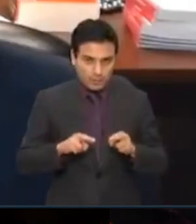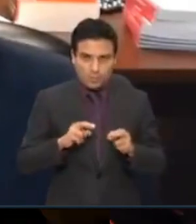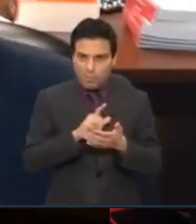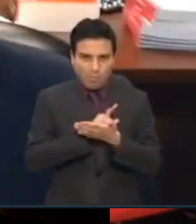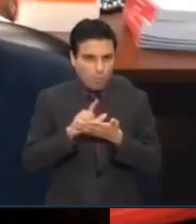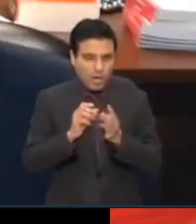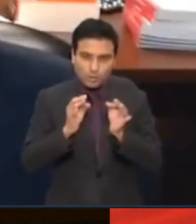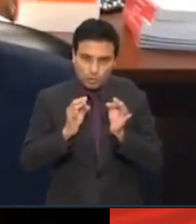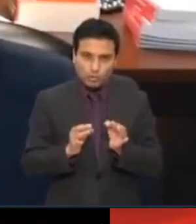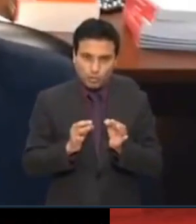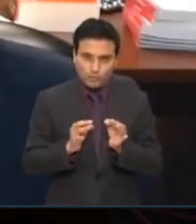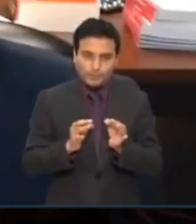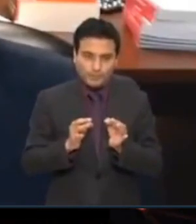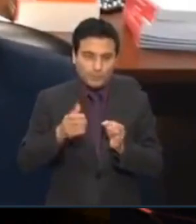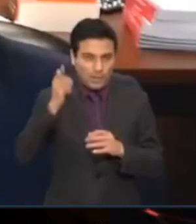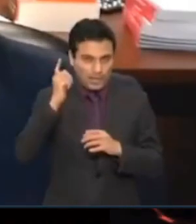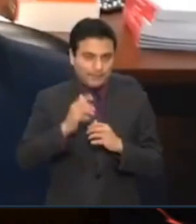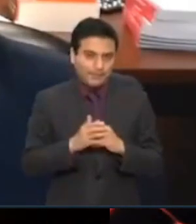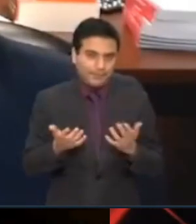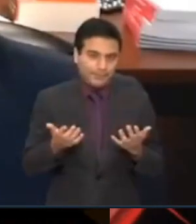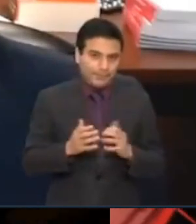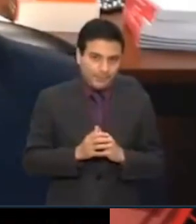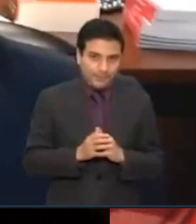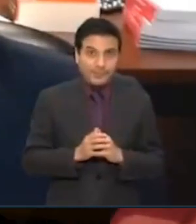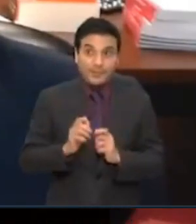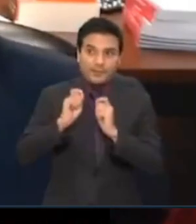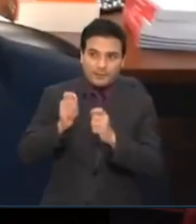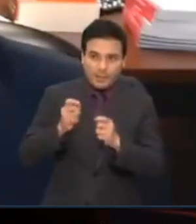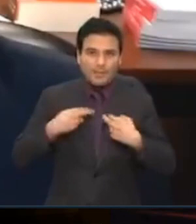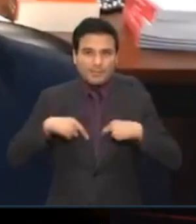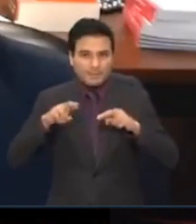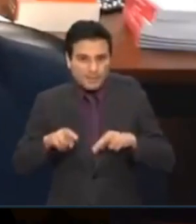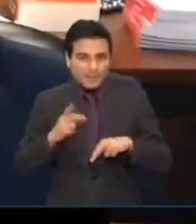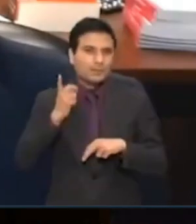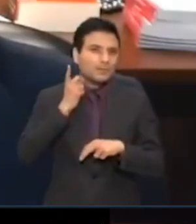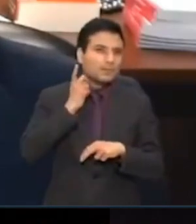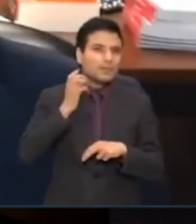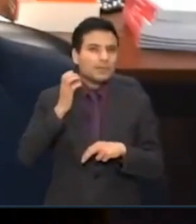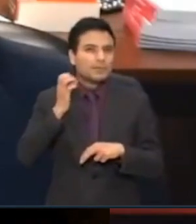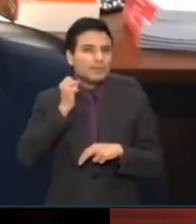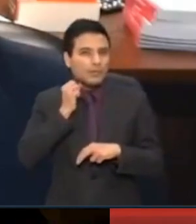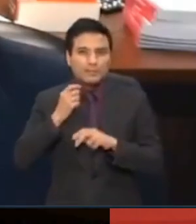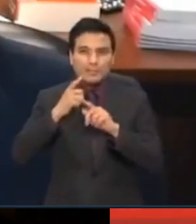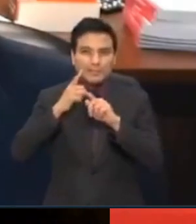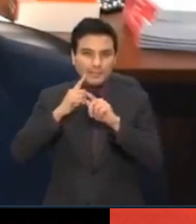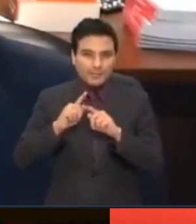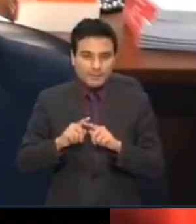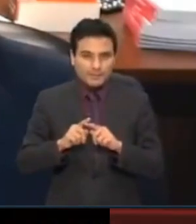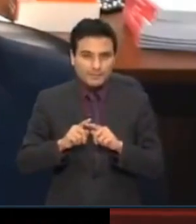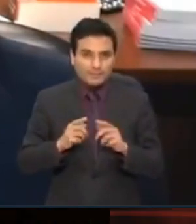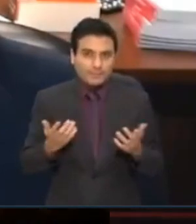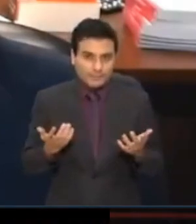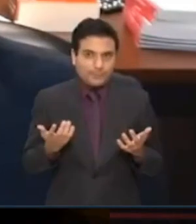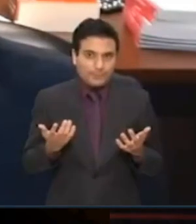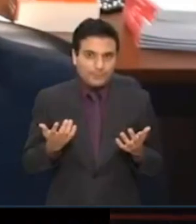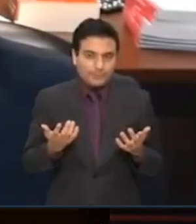órganos legislativos, en los cuales la real composición política del cuerpo político, es decir, ciudadanas y ciudadanos que se expresaron en las urnas,